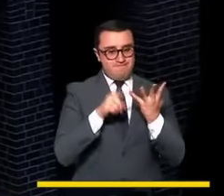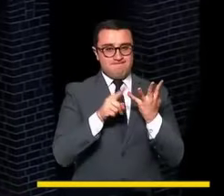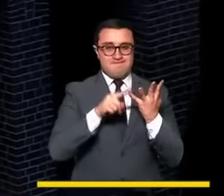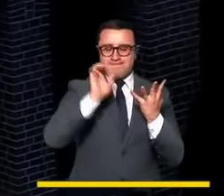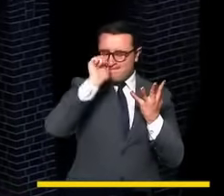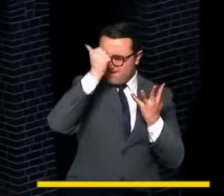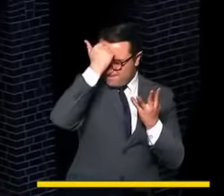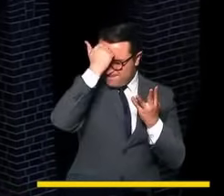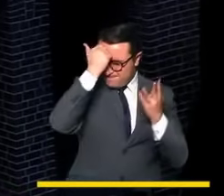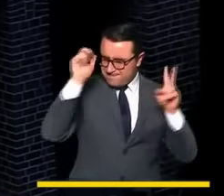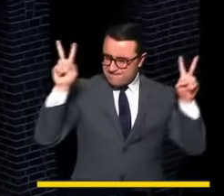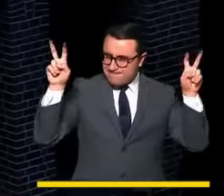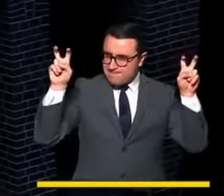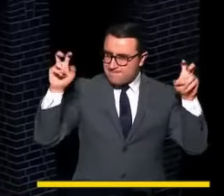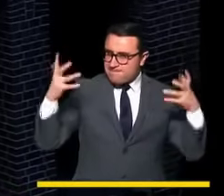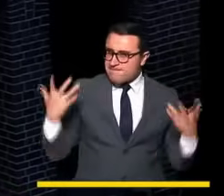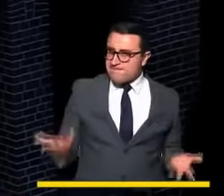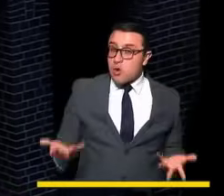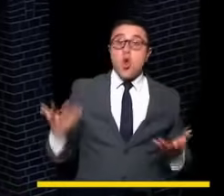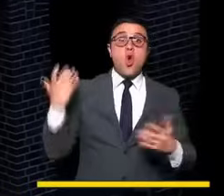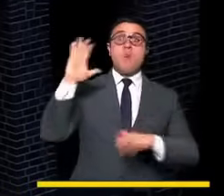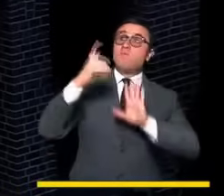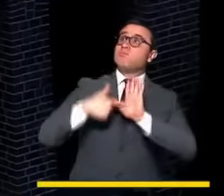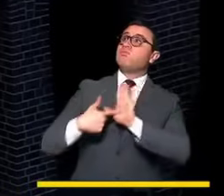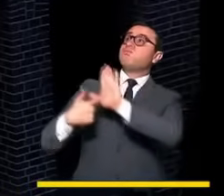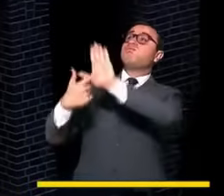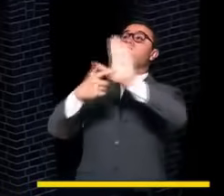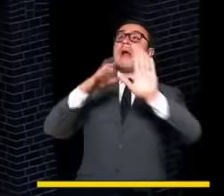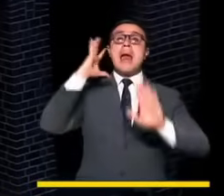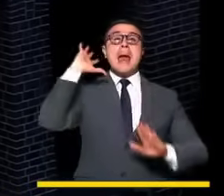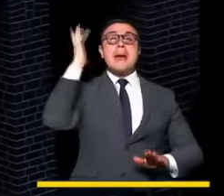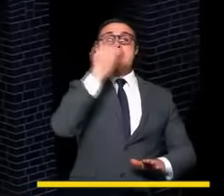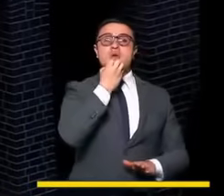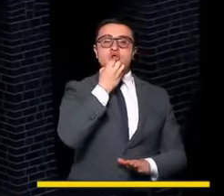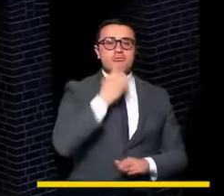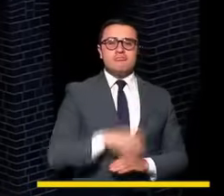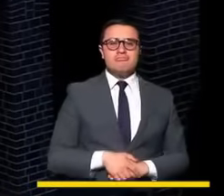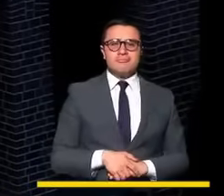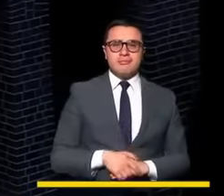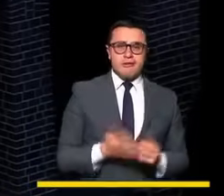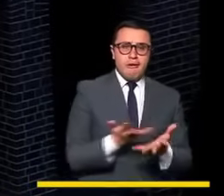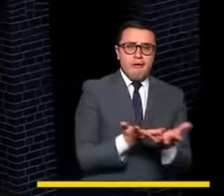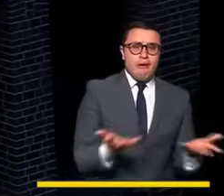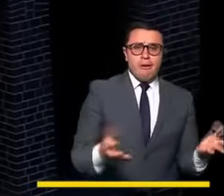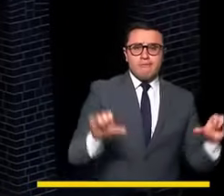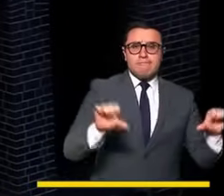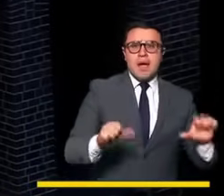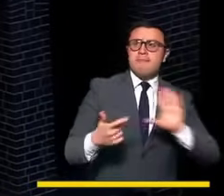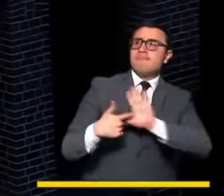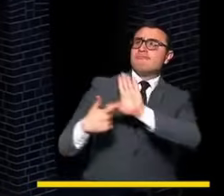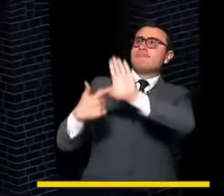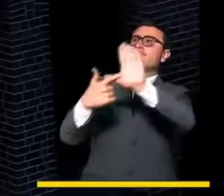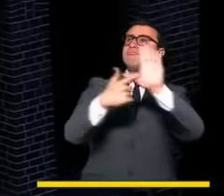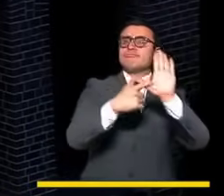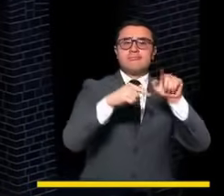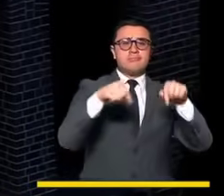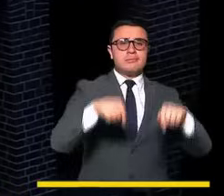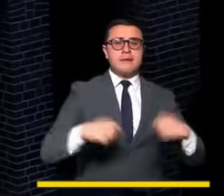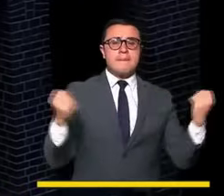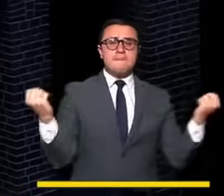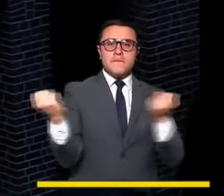hace que Colombia no sea conocido por la belleza, sino por otras cosas, que es nuestra propia